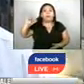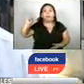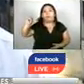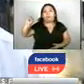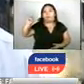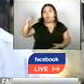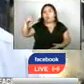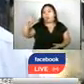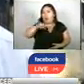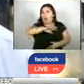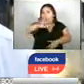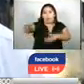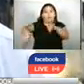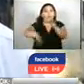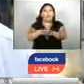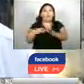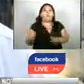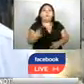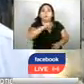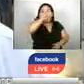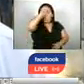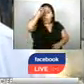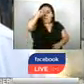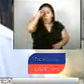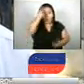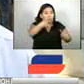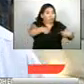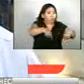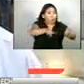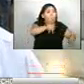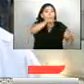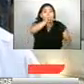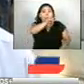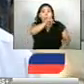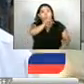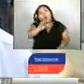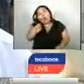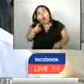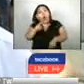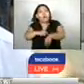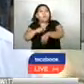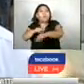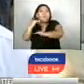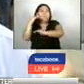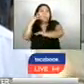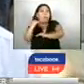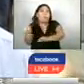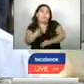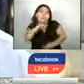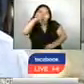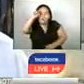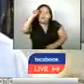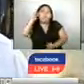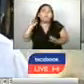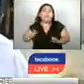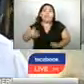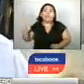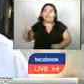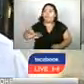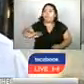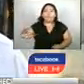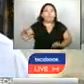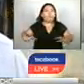a todos los trabajadores, tanto permanentes como también eventuales, temporales, le llamo, y así